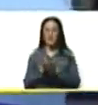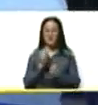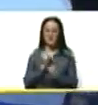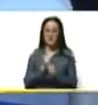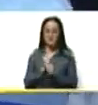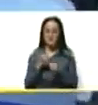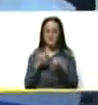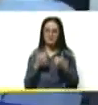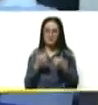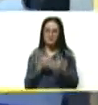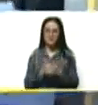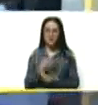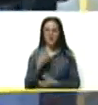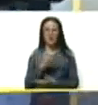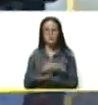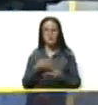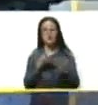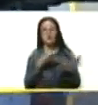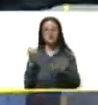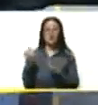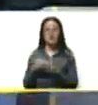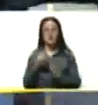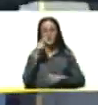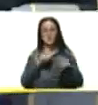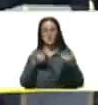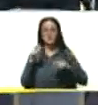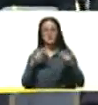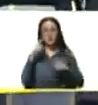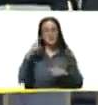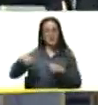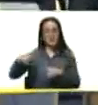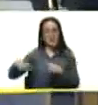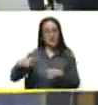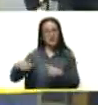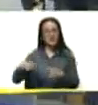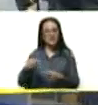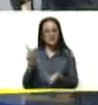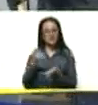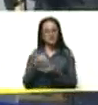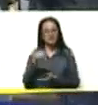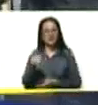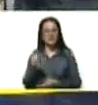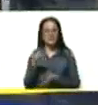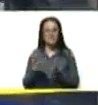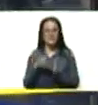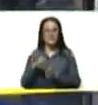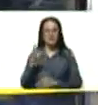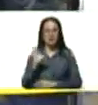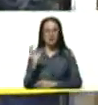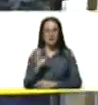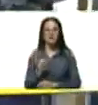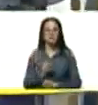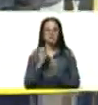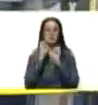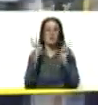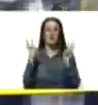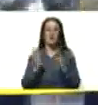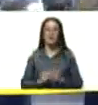operativo para 2.800.000 personas diarias que pasan por el metro de la Gran Caracas, Naguarape.